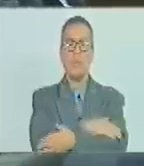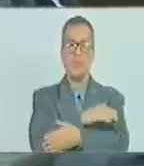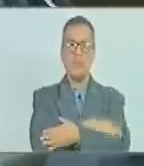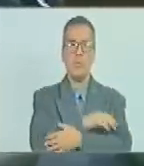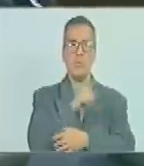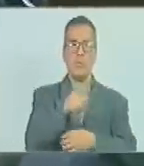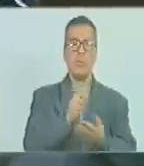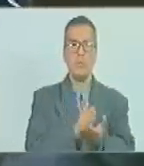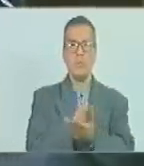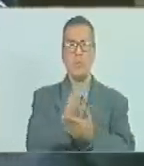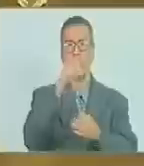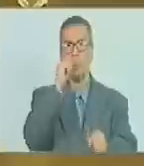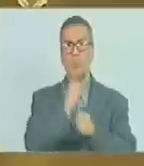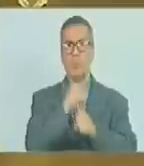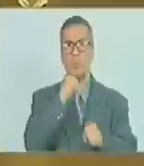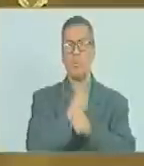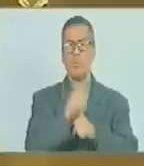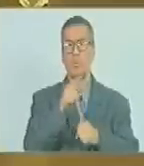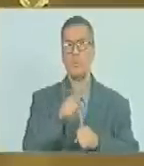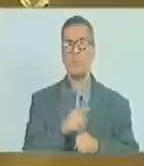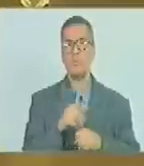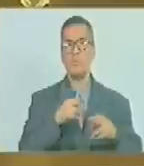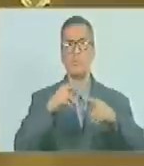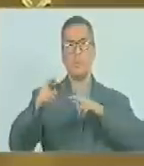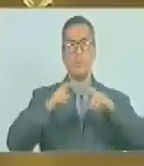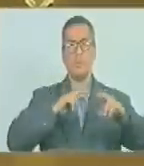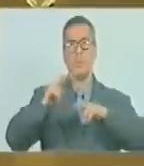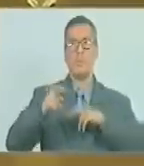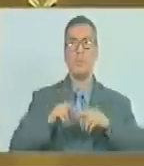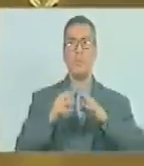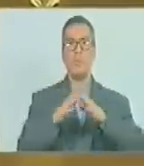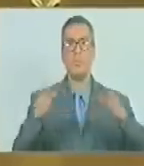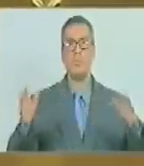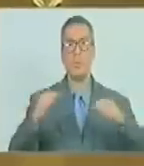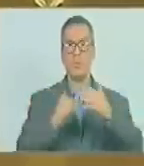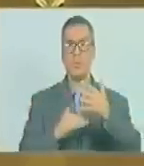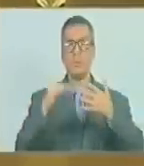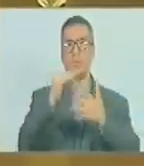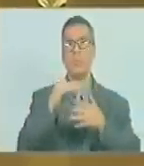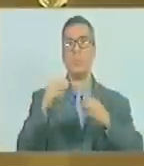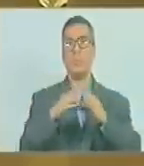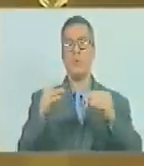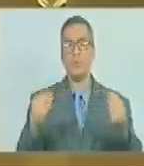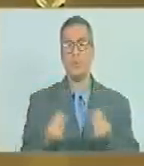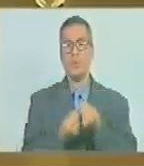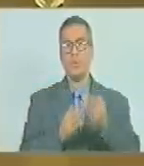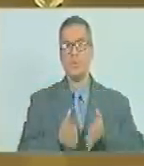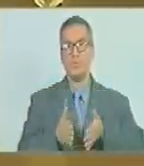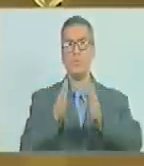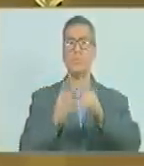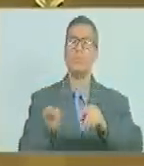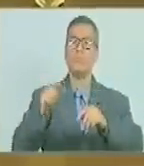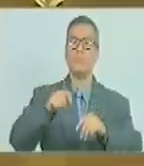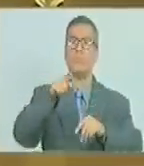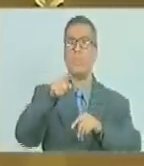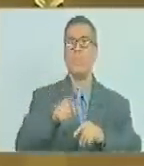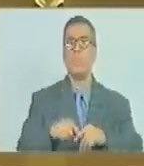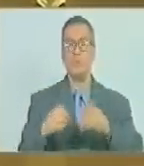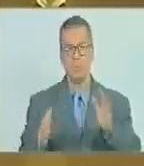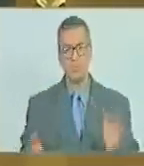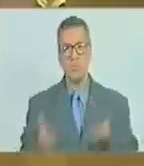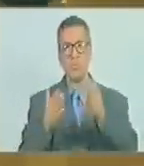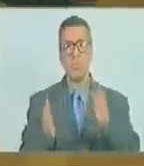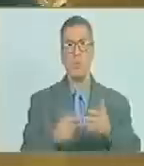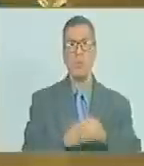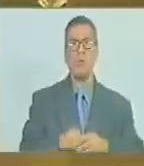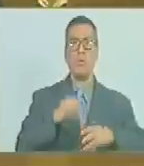y seguiremos trabajando por relaciones de máximo nivel en lo bilateral y de máximo empuje